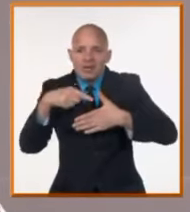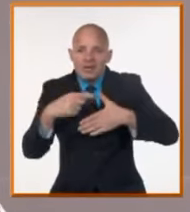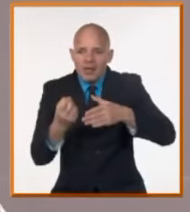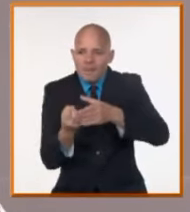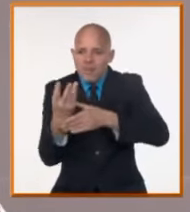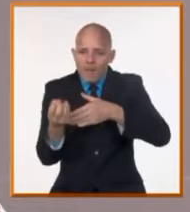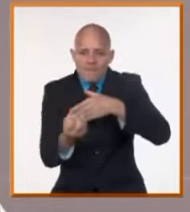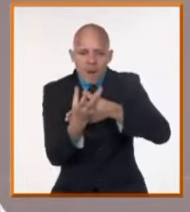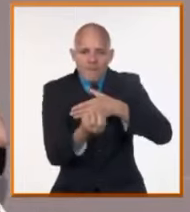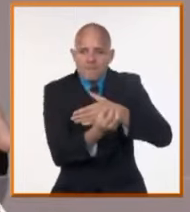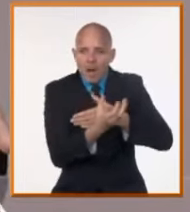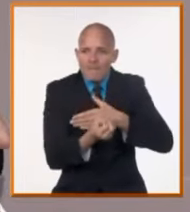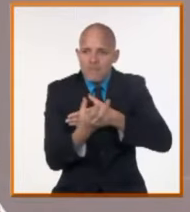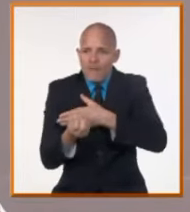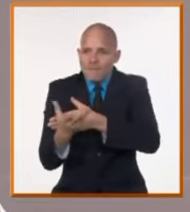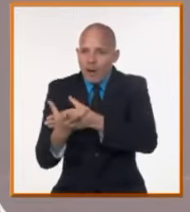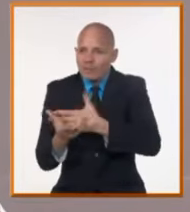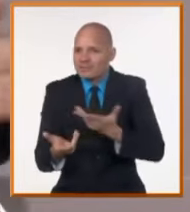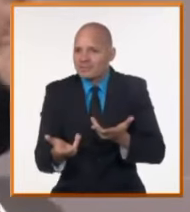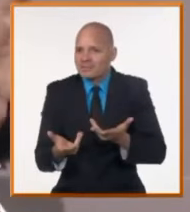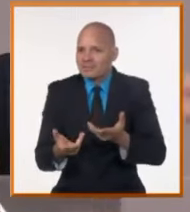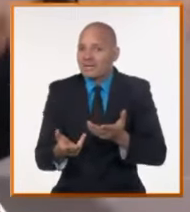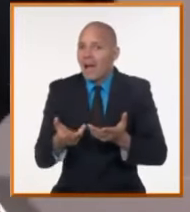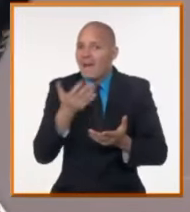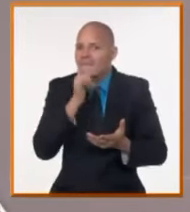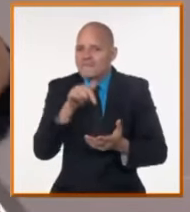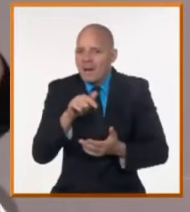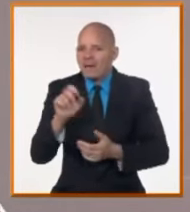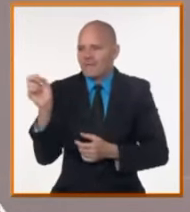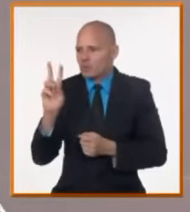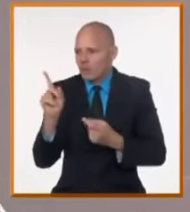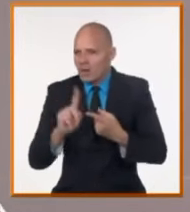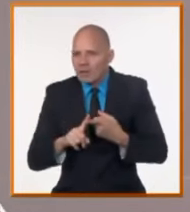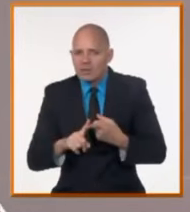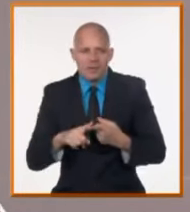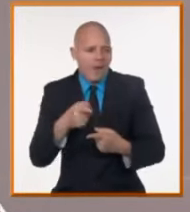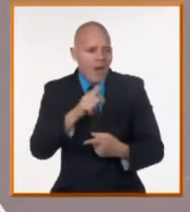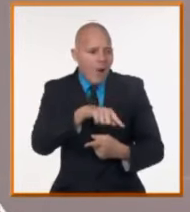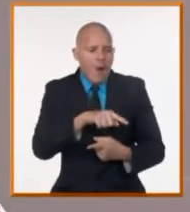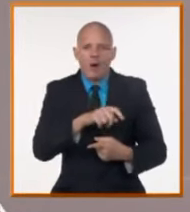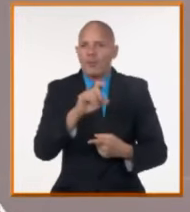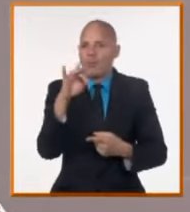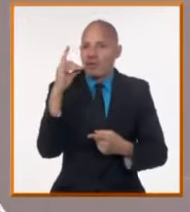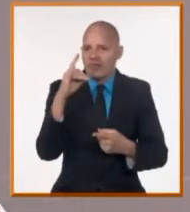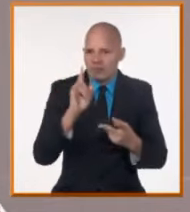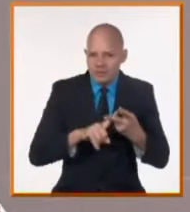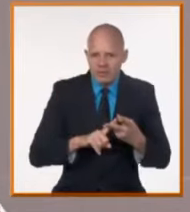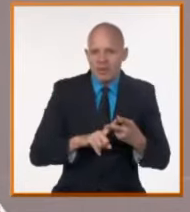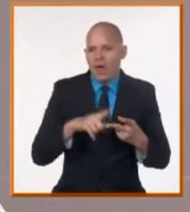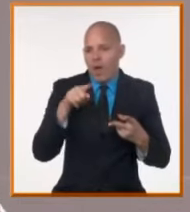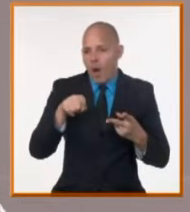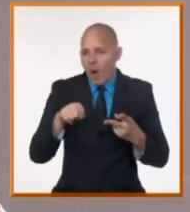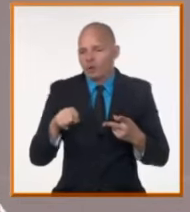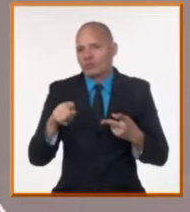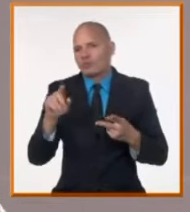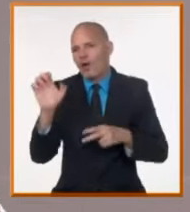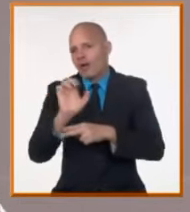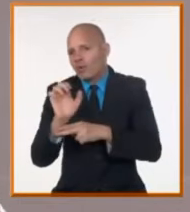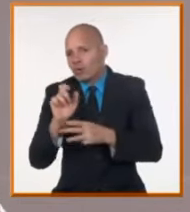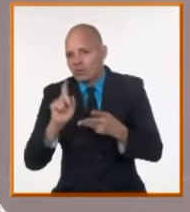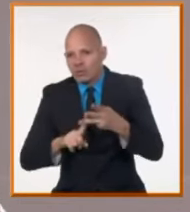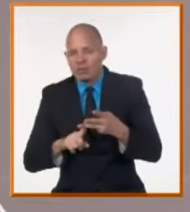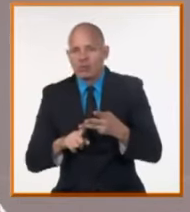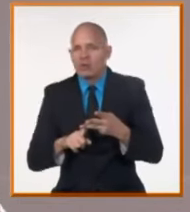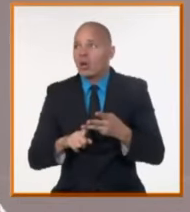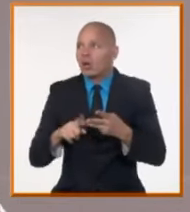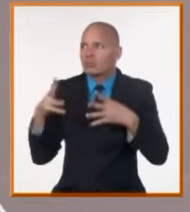al imperio porque era una especie de teoría del dominó al revés de la que ellos habían apostado, a la cual habían apostado años antes de derrumbarse poco